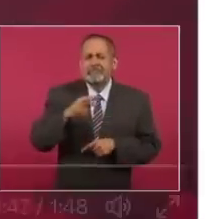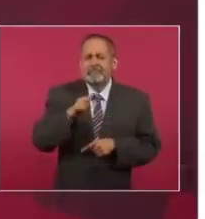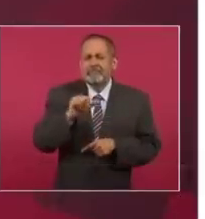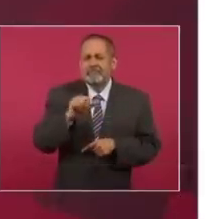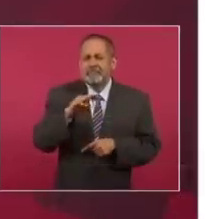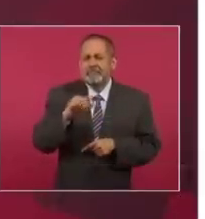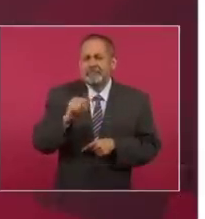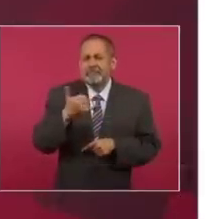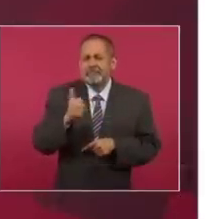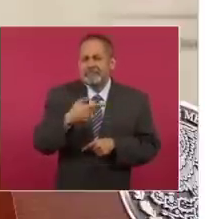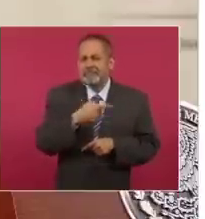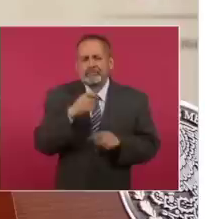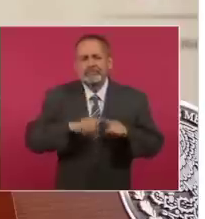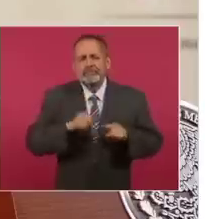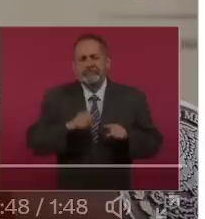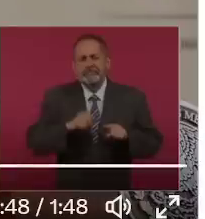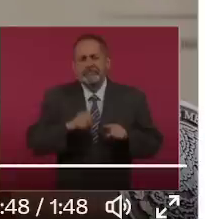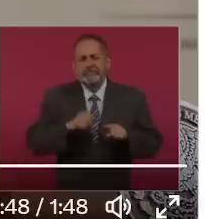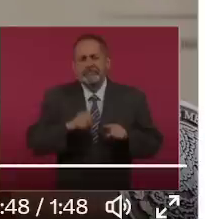guacamaya.